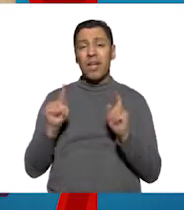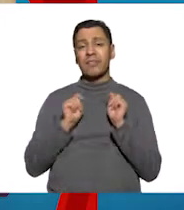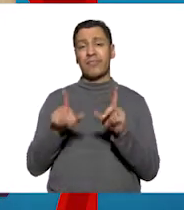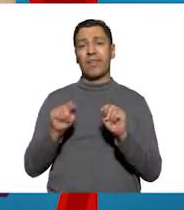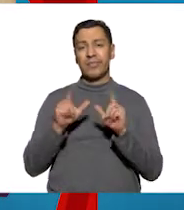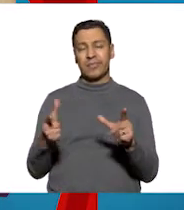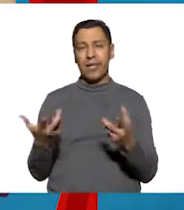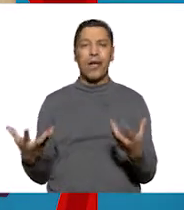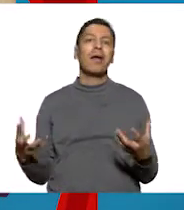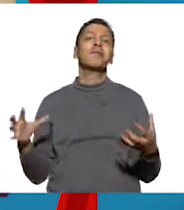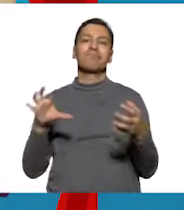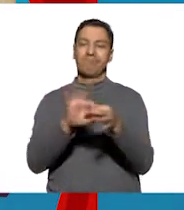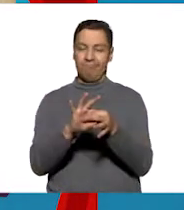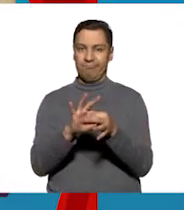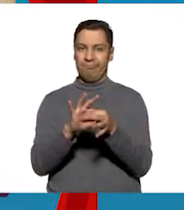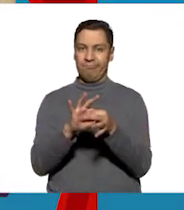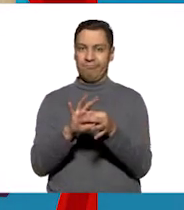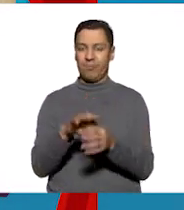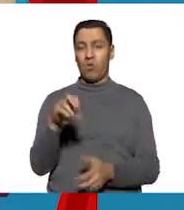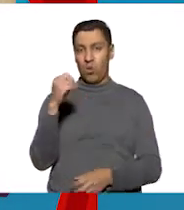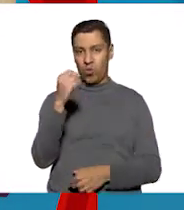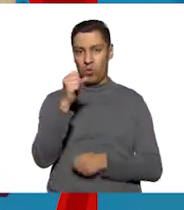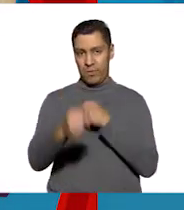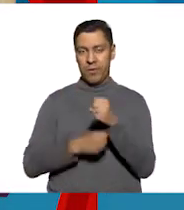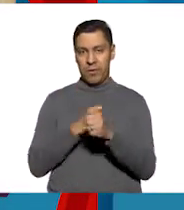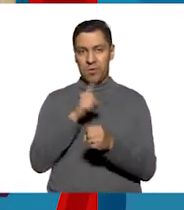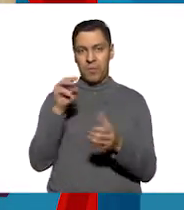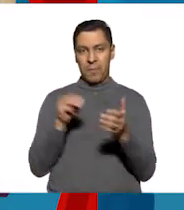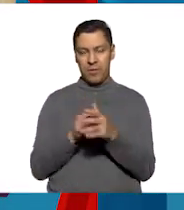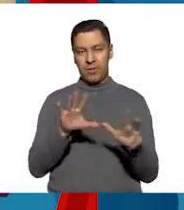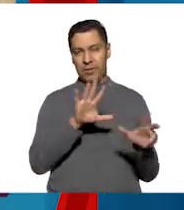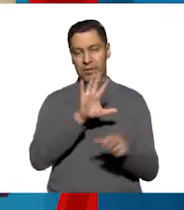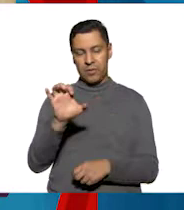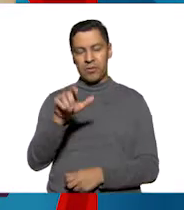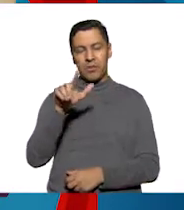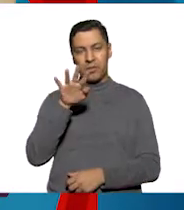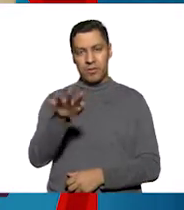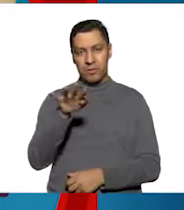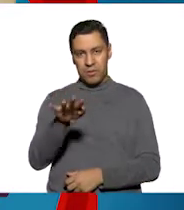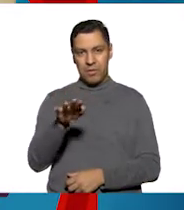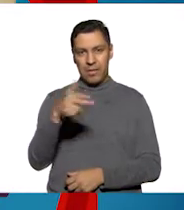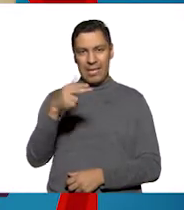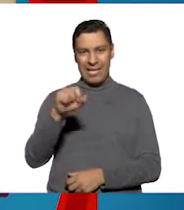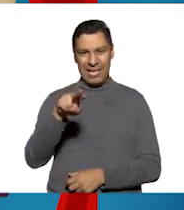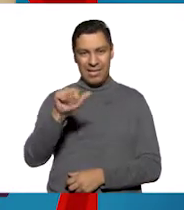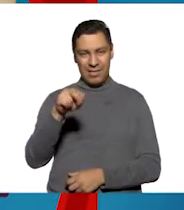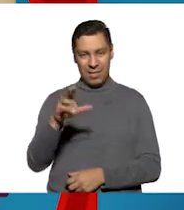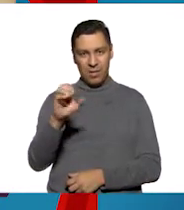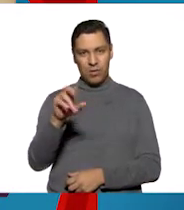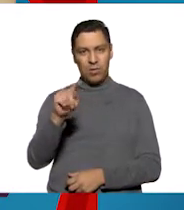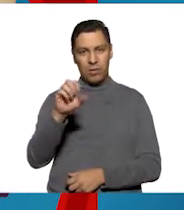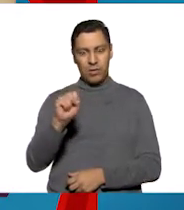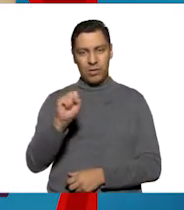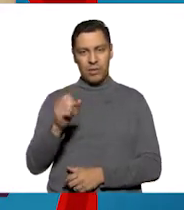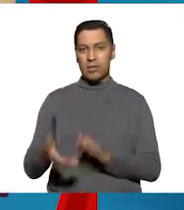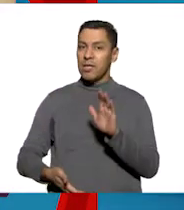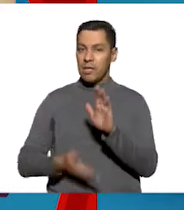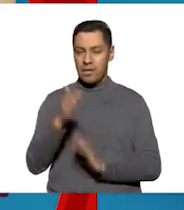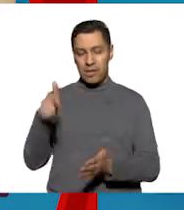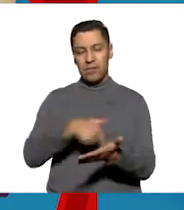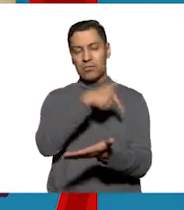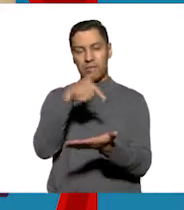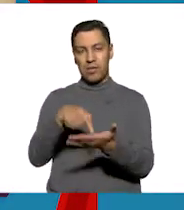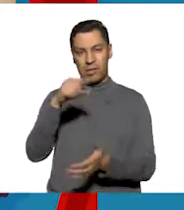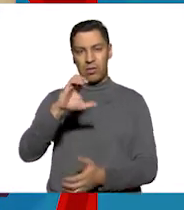se aliaran con ellos. En octubre de 1519, Cortés llegó a Cholula, ciudad aliada de los